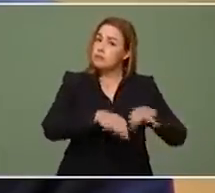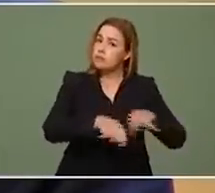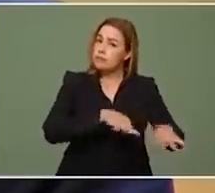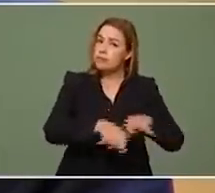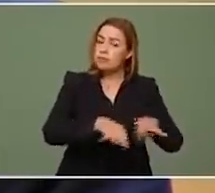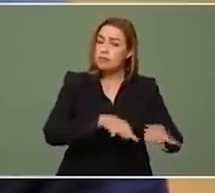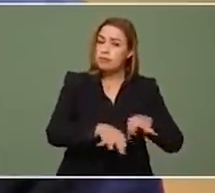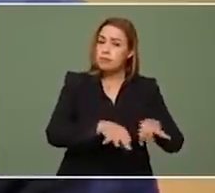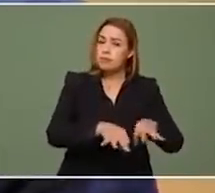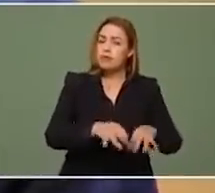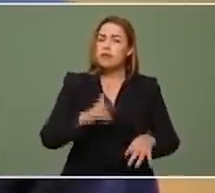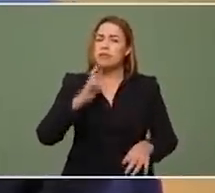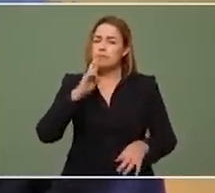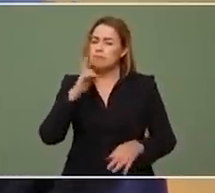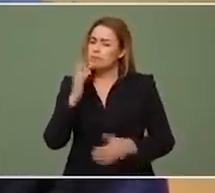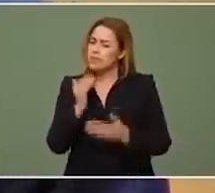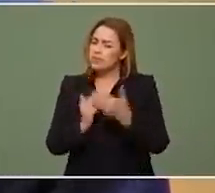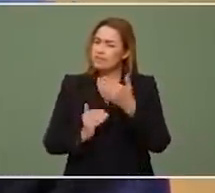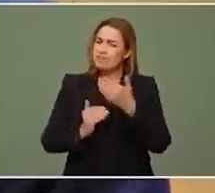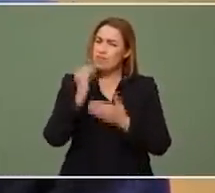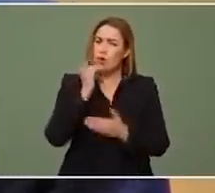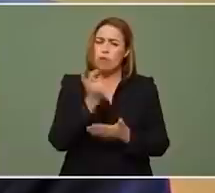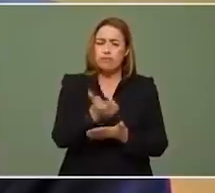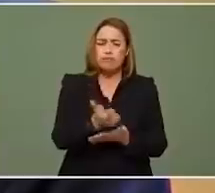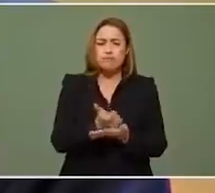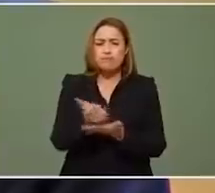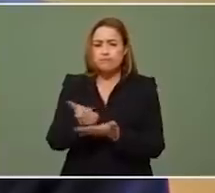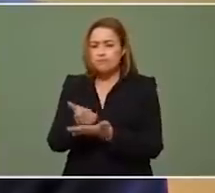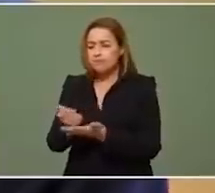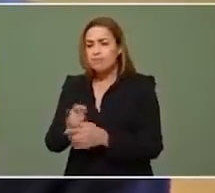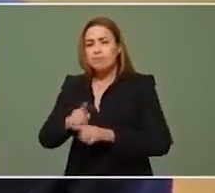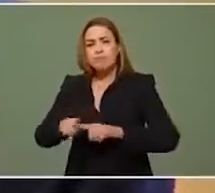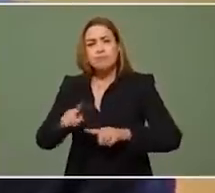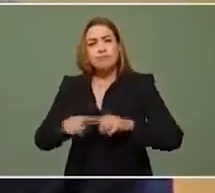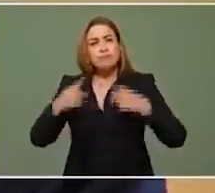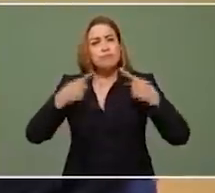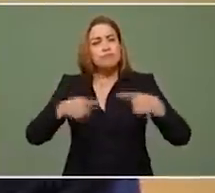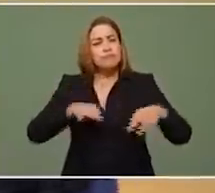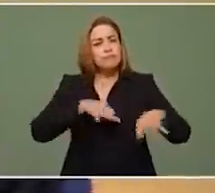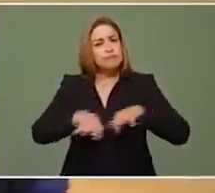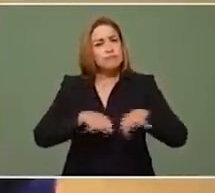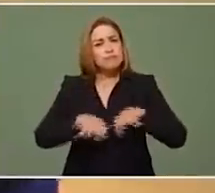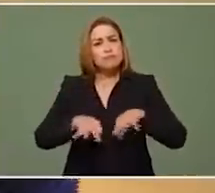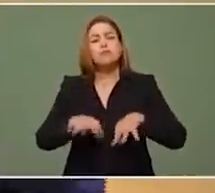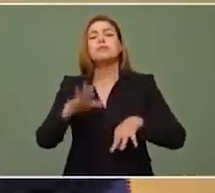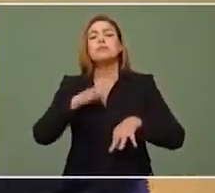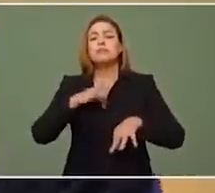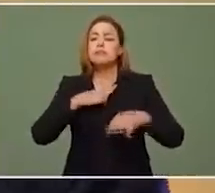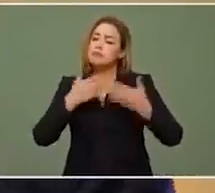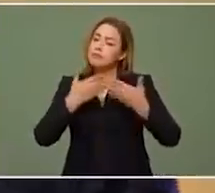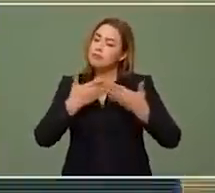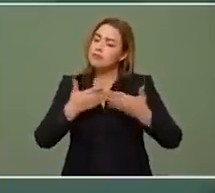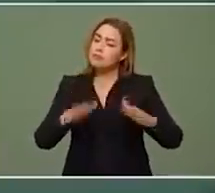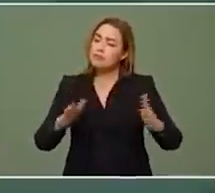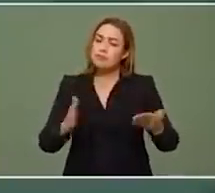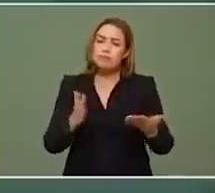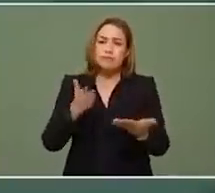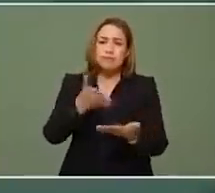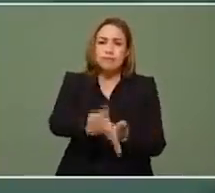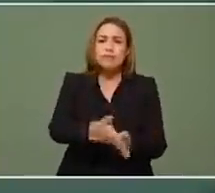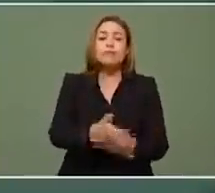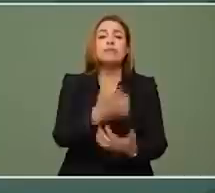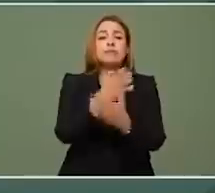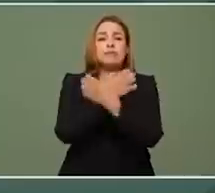los salarios que haya acceso a la educación a la salud